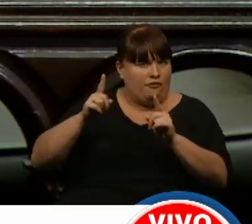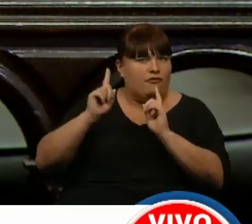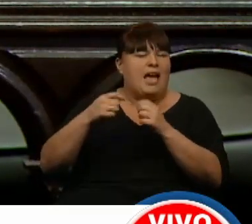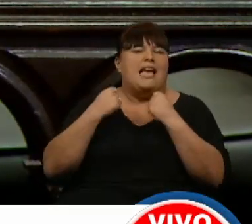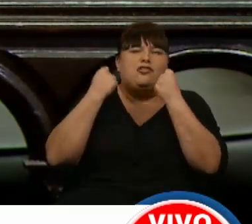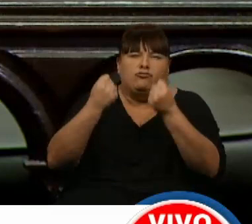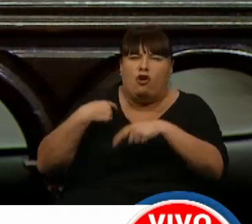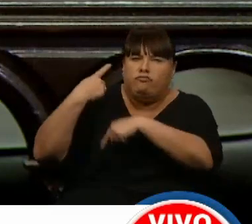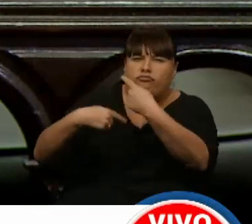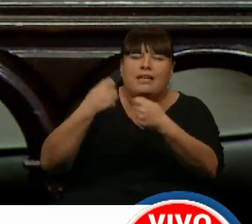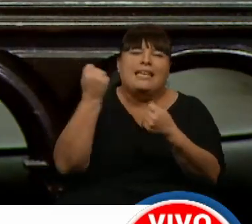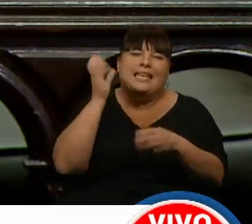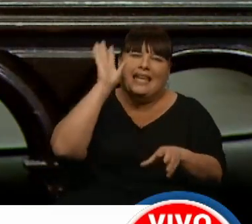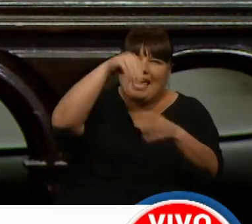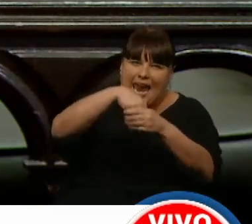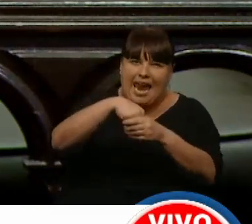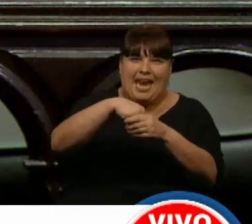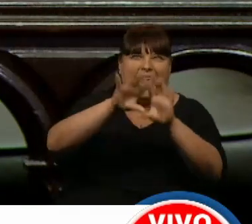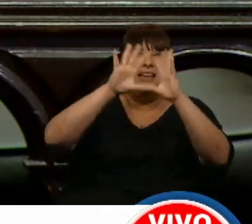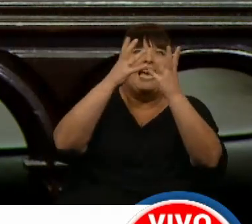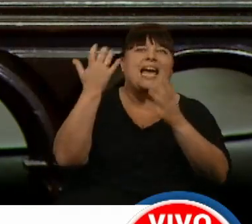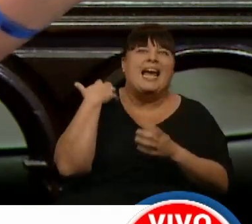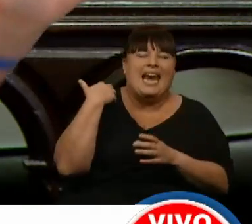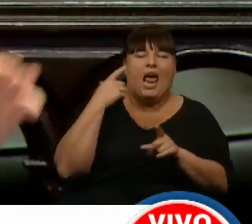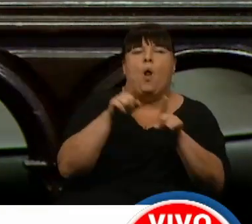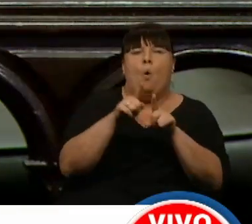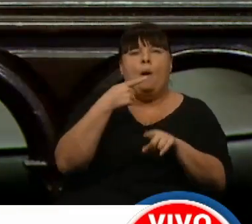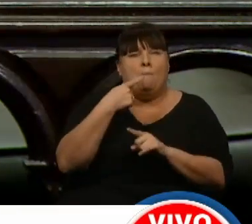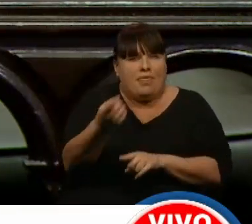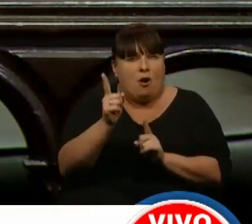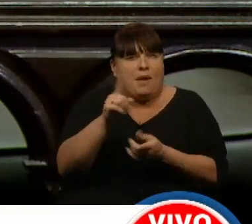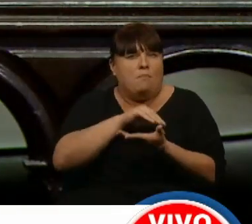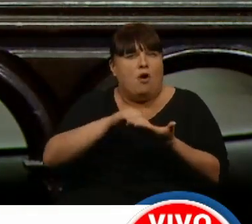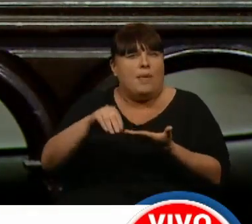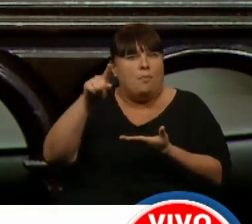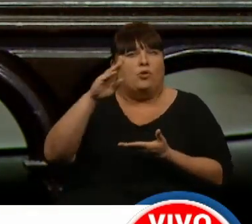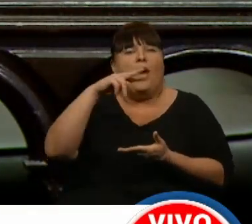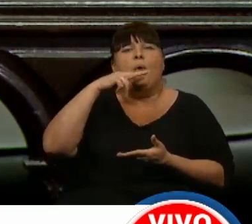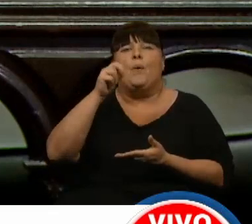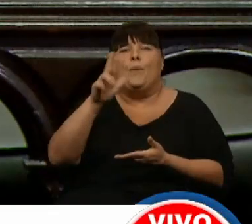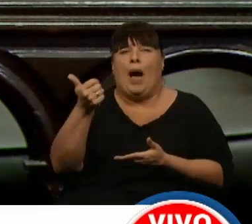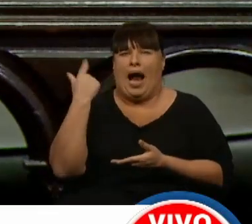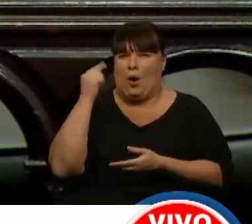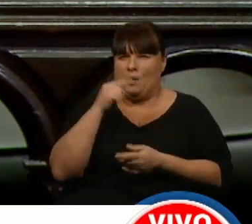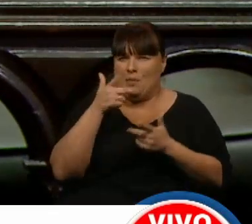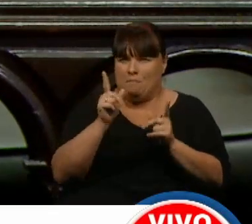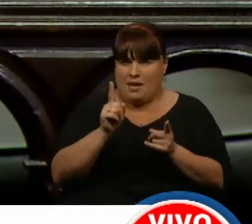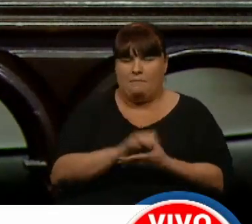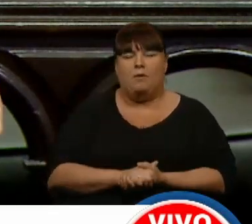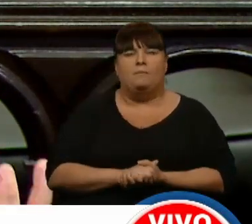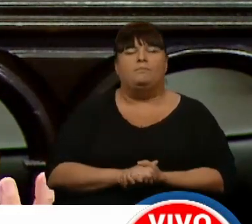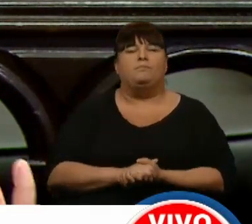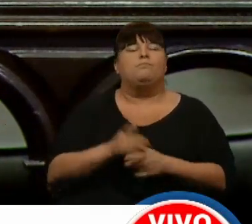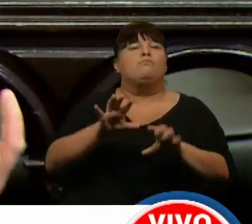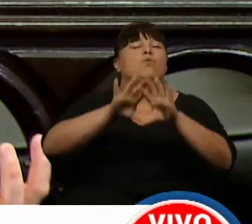estos esfuerzos por incorporar en la visión global, como bien decía el diputado Vara hace un ratito, en